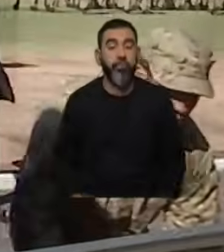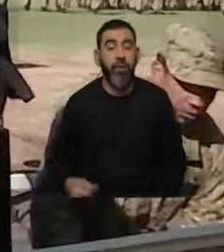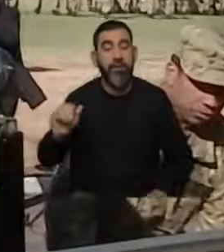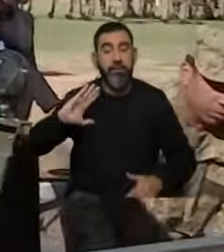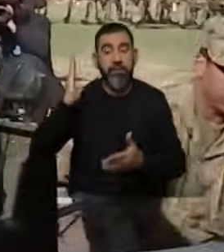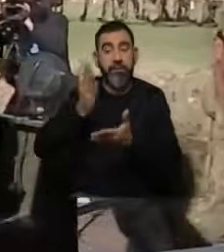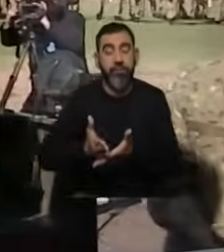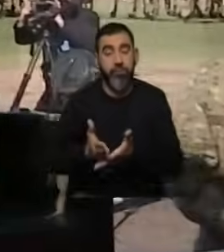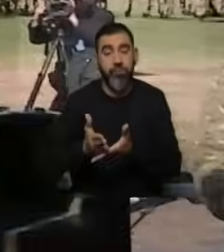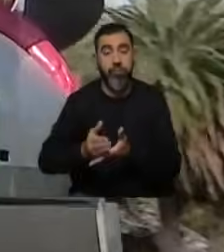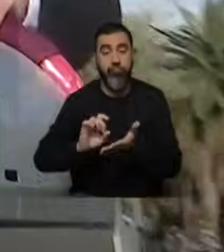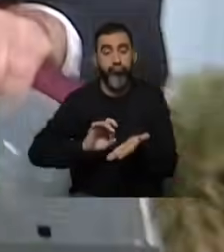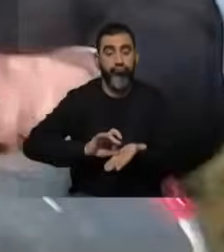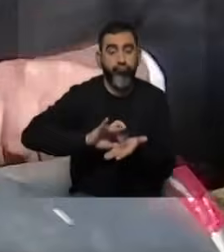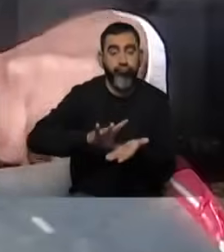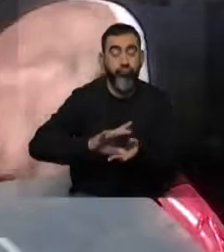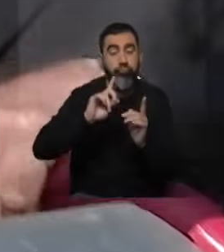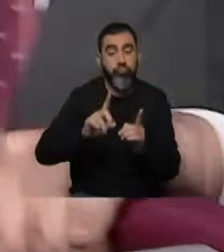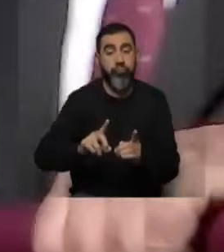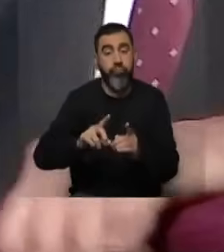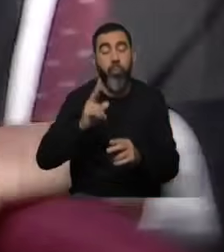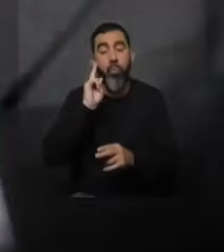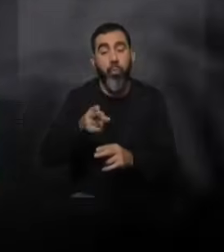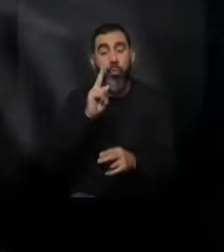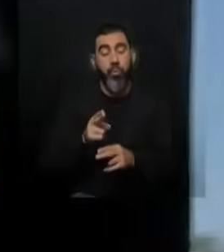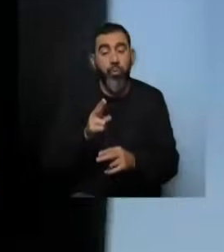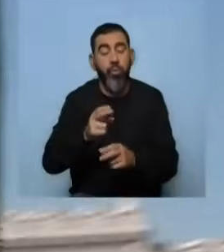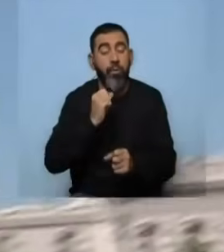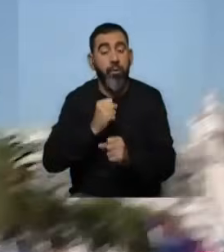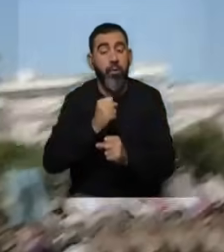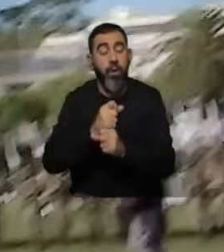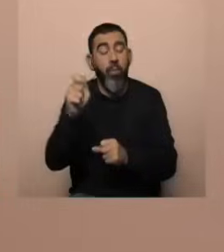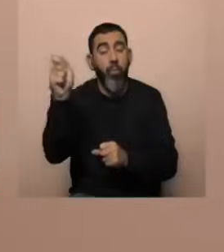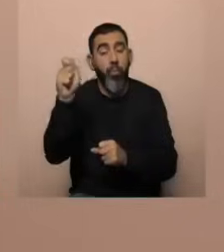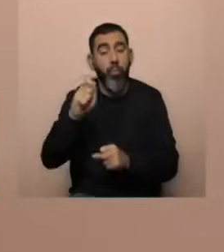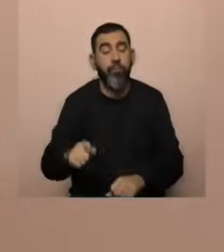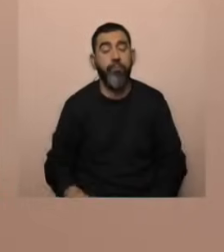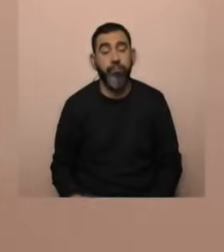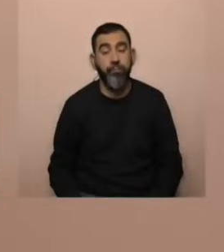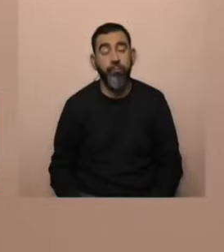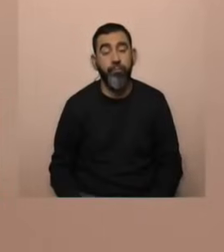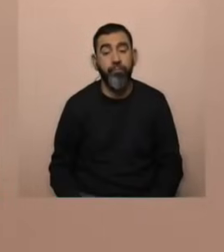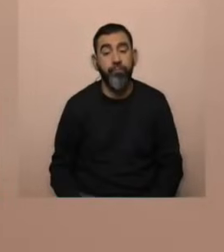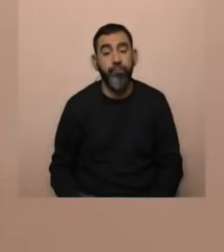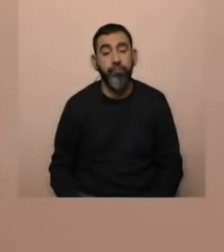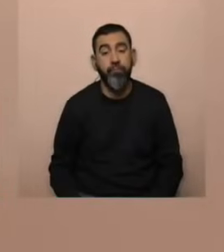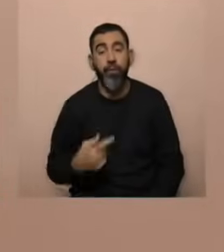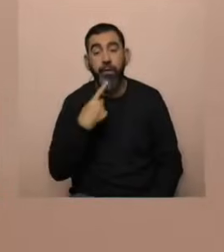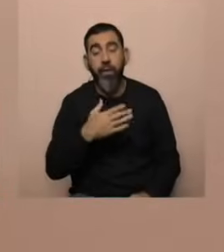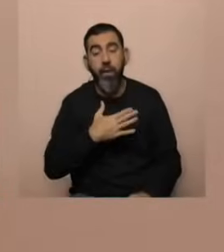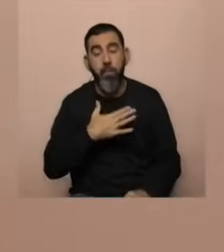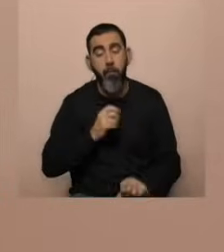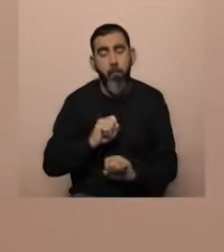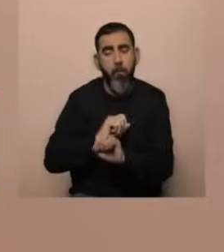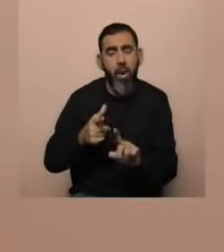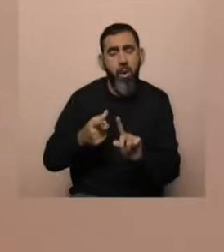para estos casos es de destitución acompañada de la inhabilitación para el ejercicio de cargos públicos och planteó que existe un consenso malo en